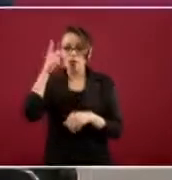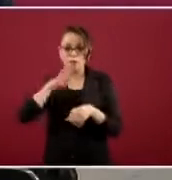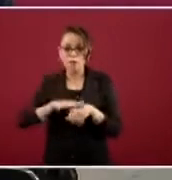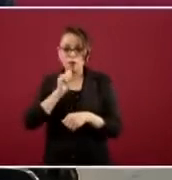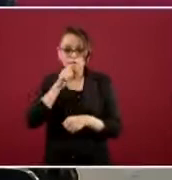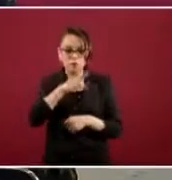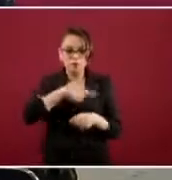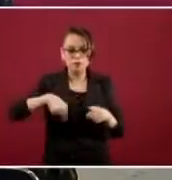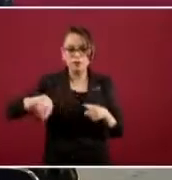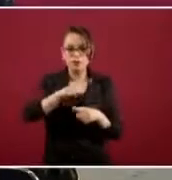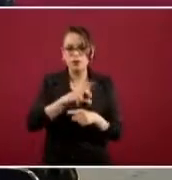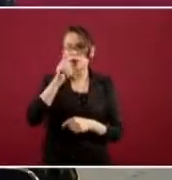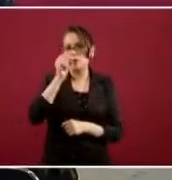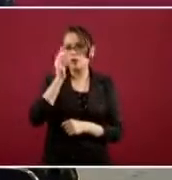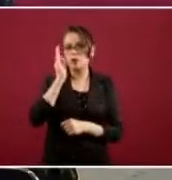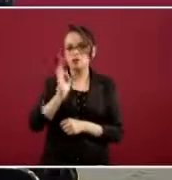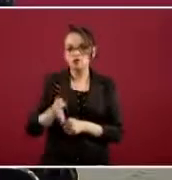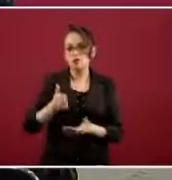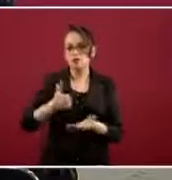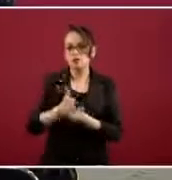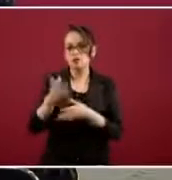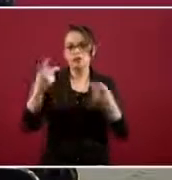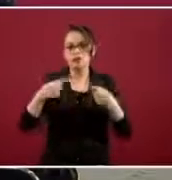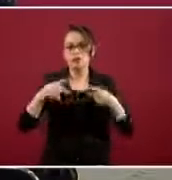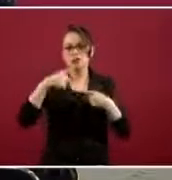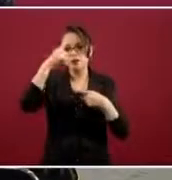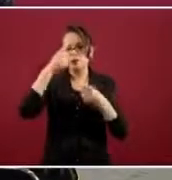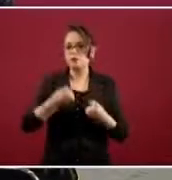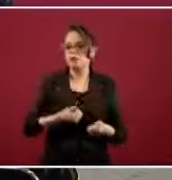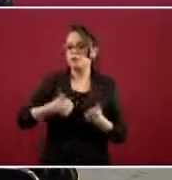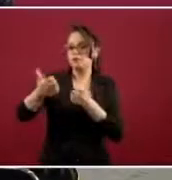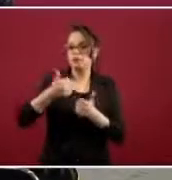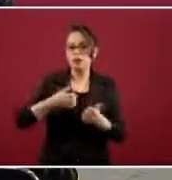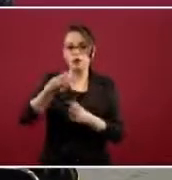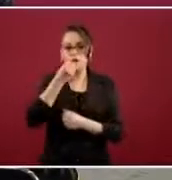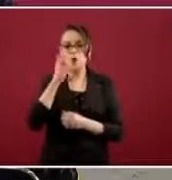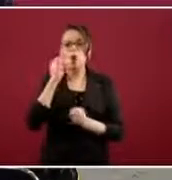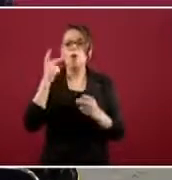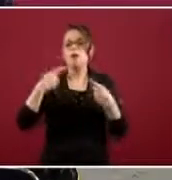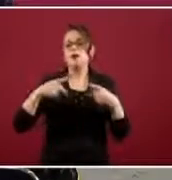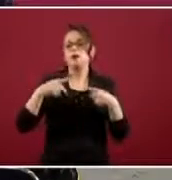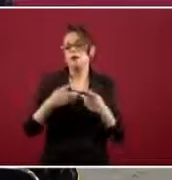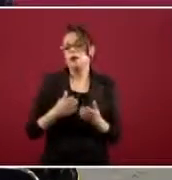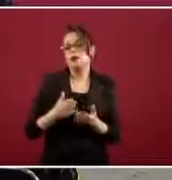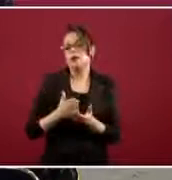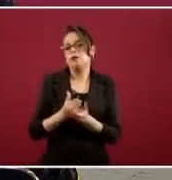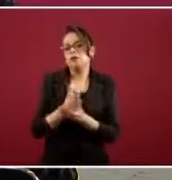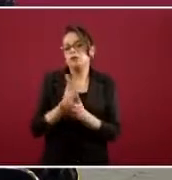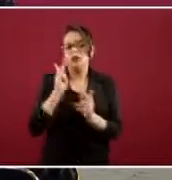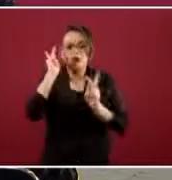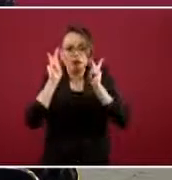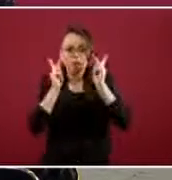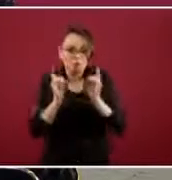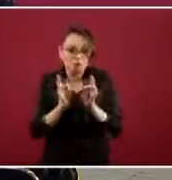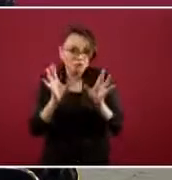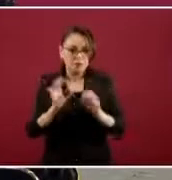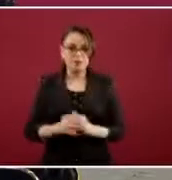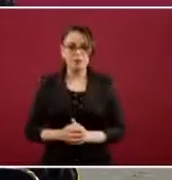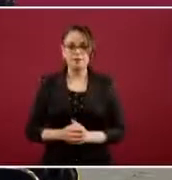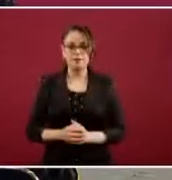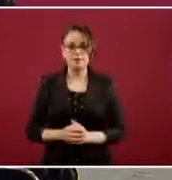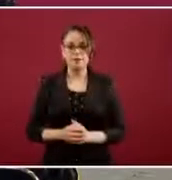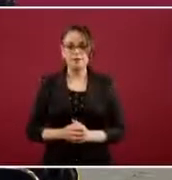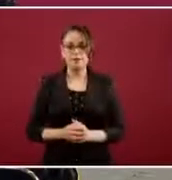entren personas a entregarles los víveres o que otras personas los visiten. Y digamos,